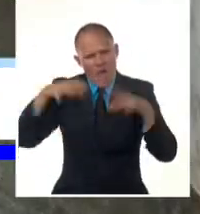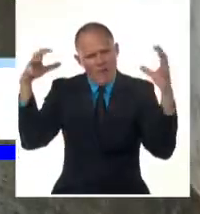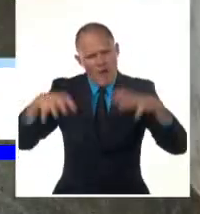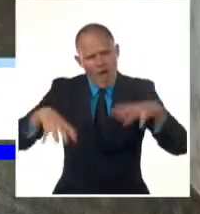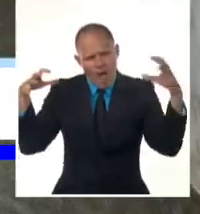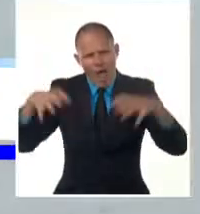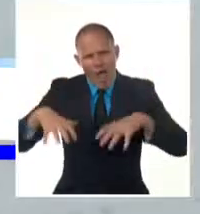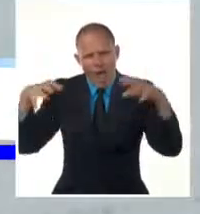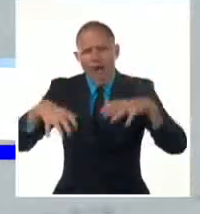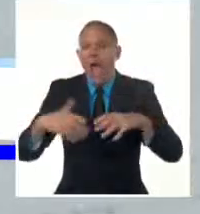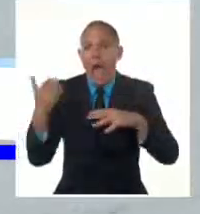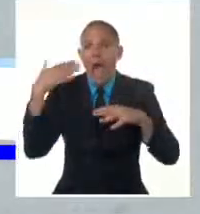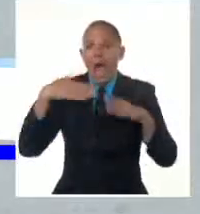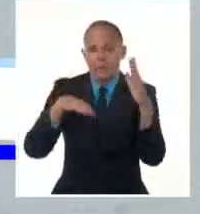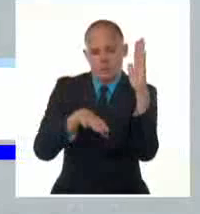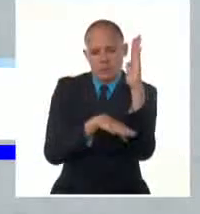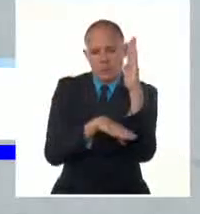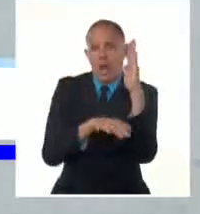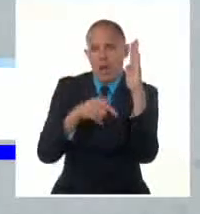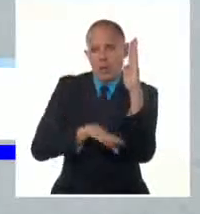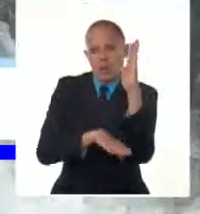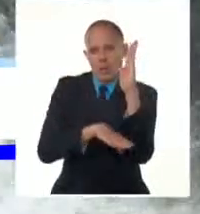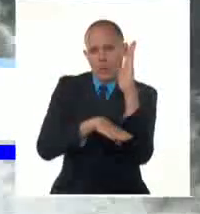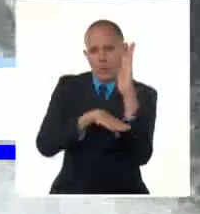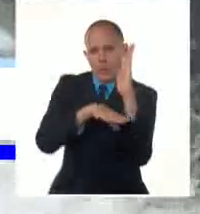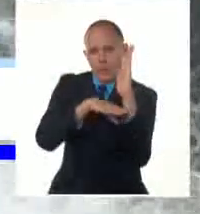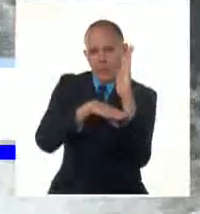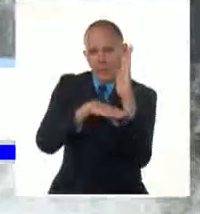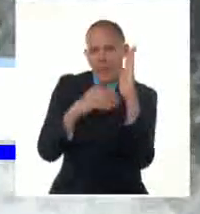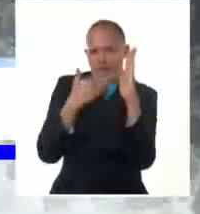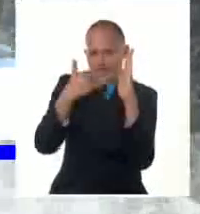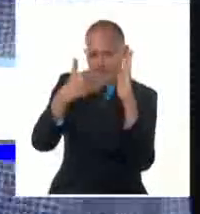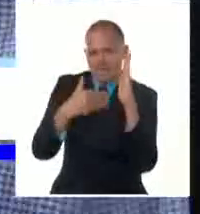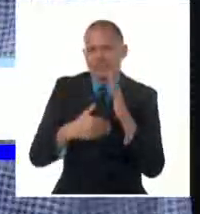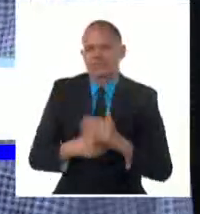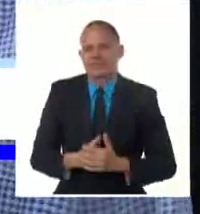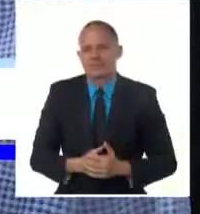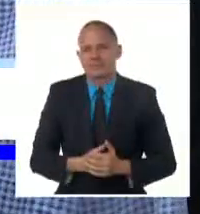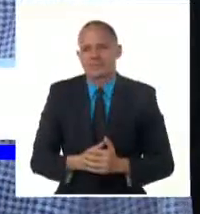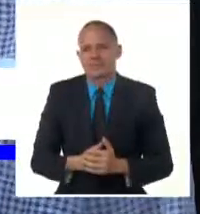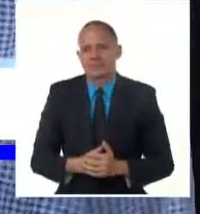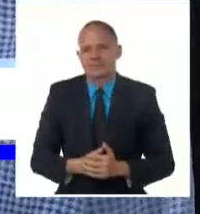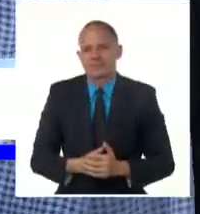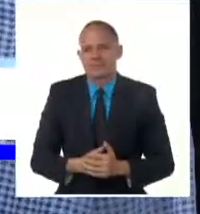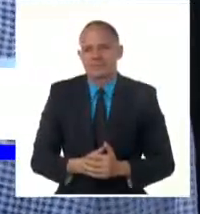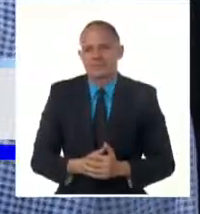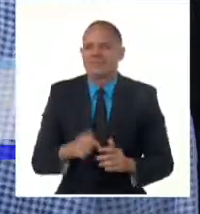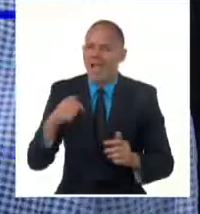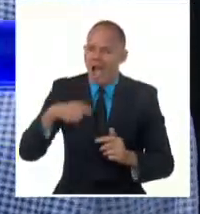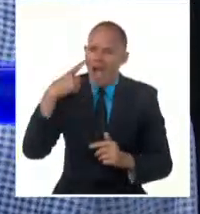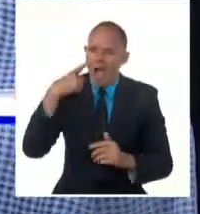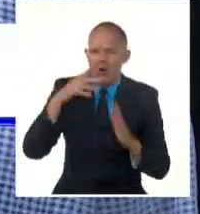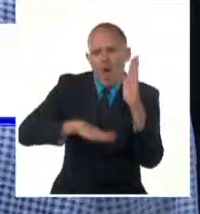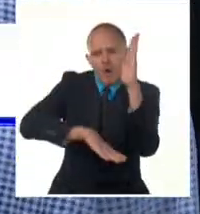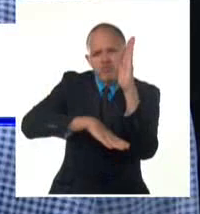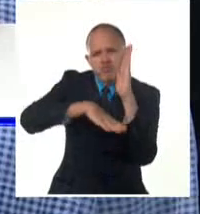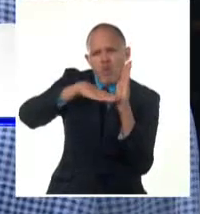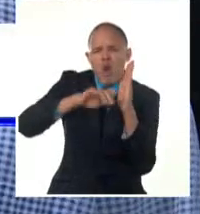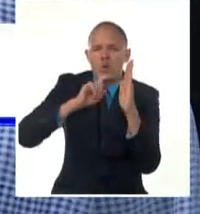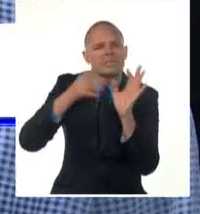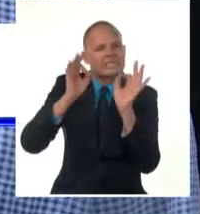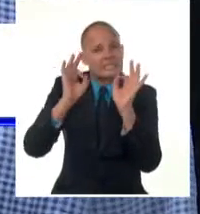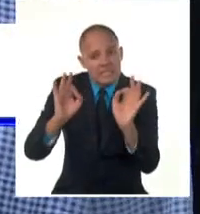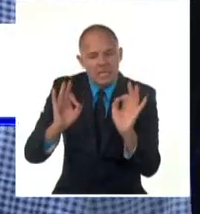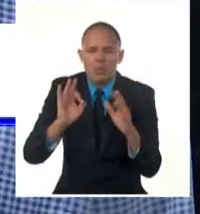de 1.942 millones de metros cúbicos. Estos grandes incrementos de llenado normalmente ocurren en el mes